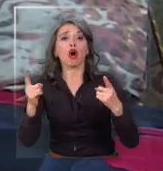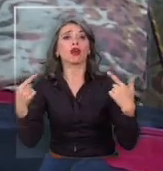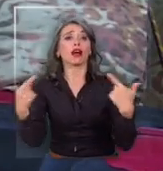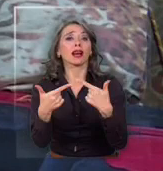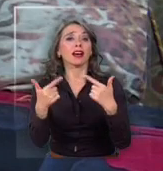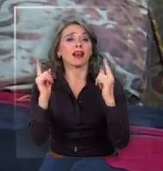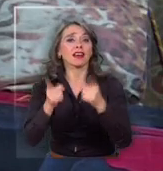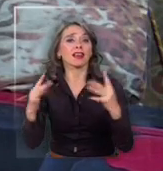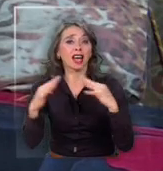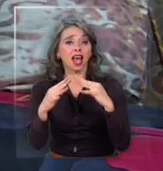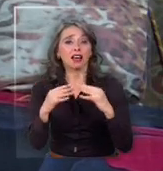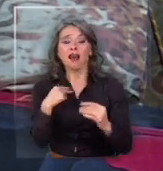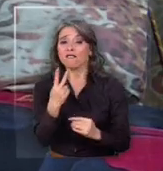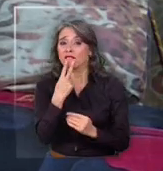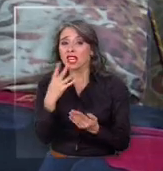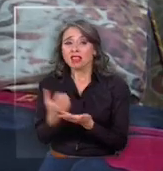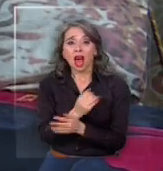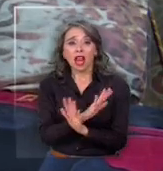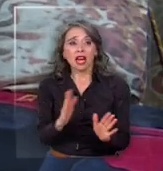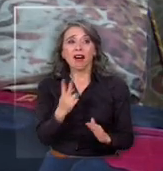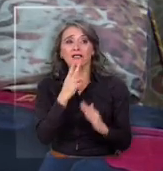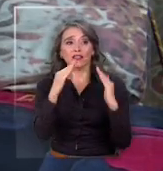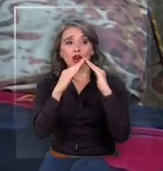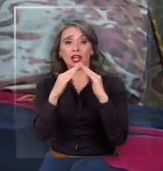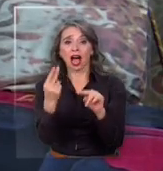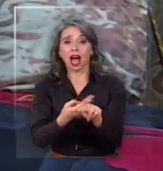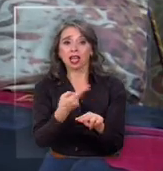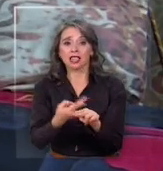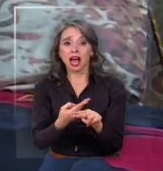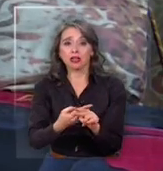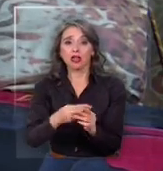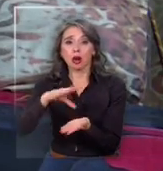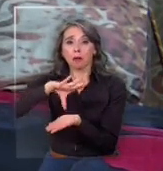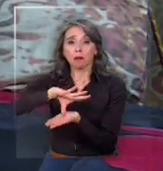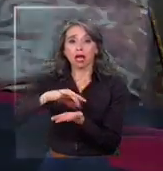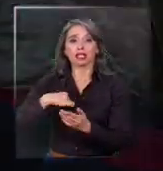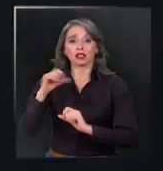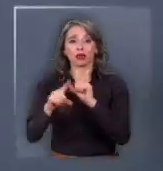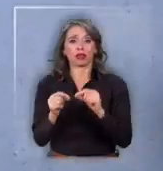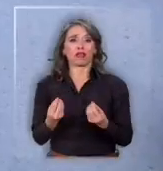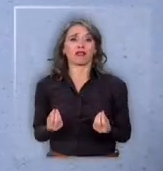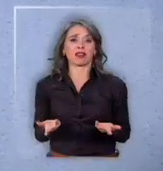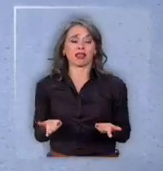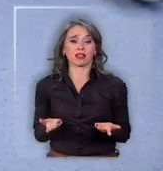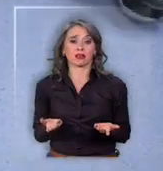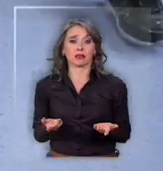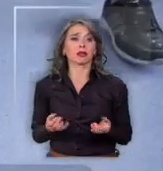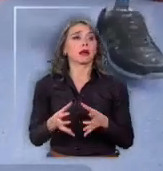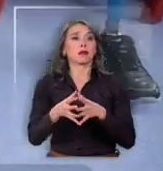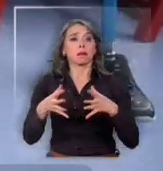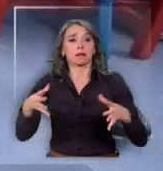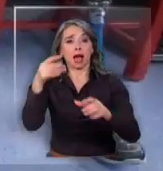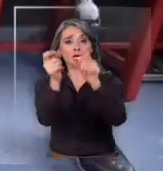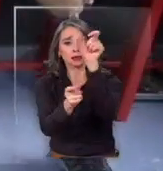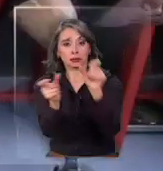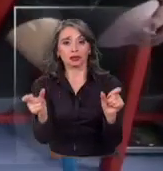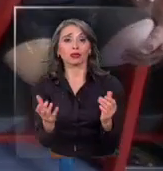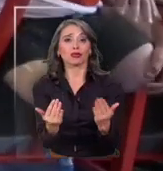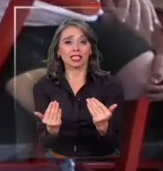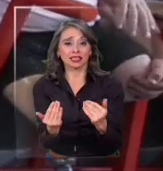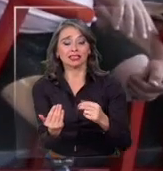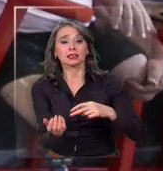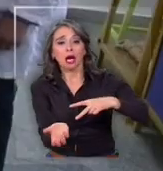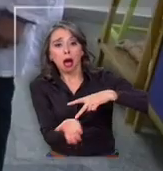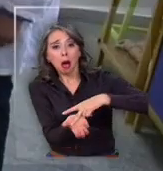logrado conseguir nada en la vida. Vivo en una casa rentada en el país que defiendo. El aumento de personas que necesitan